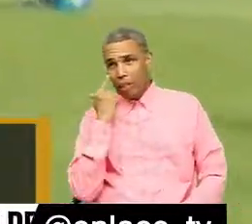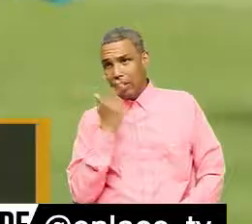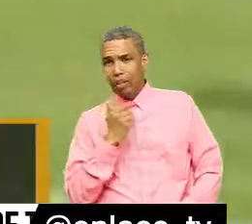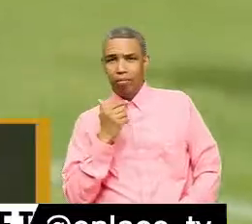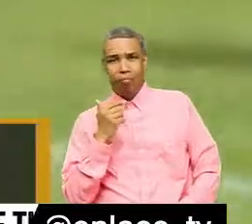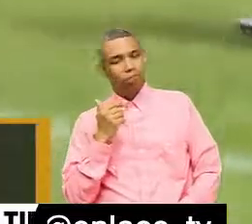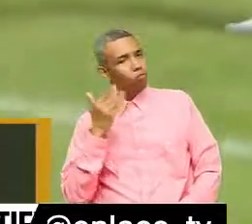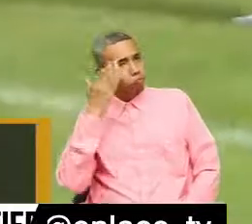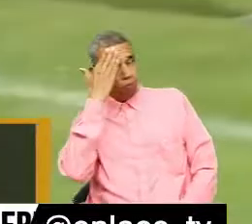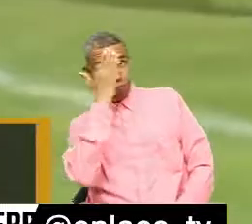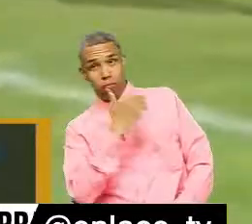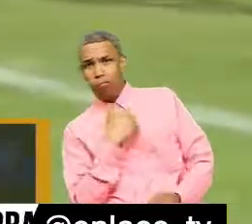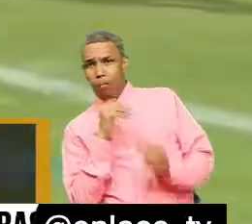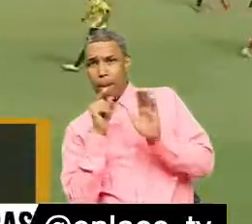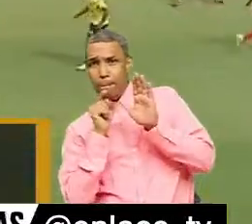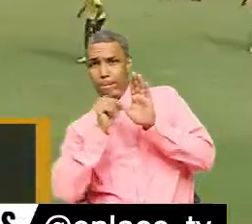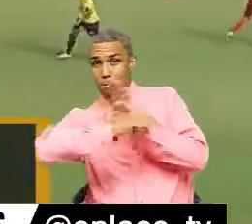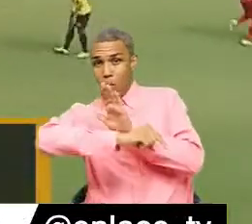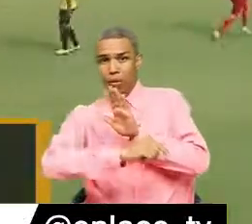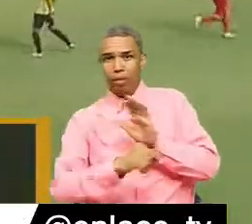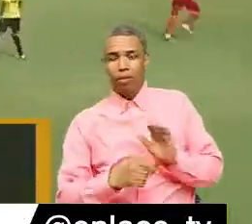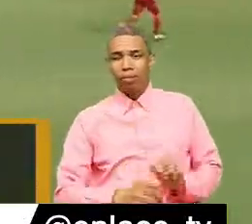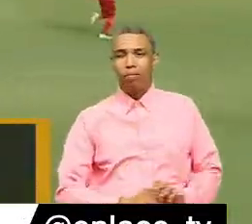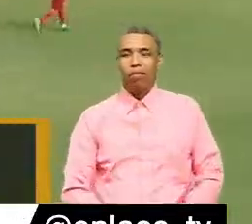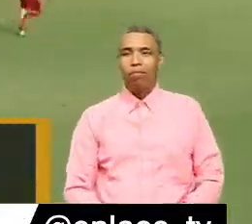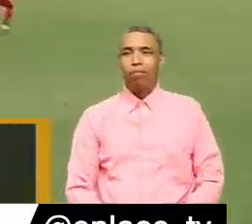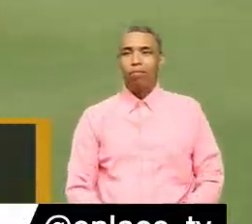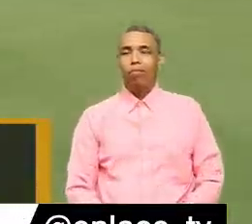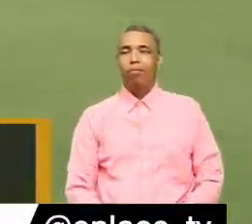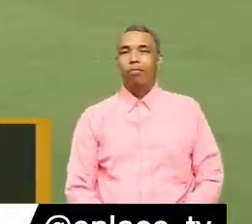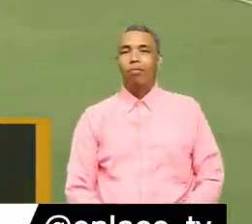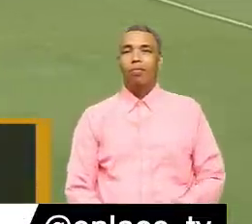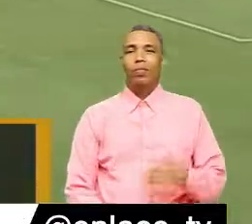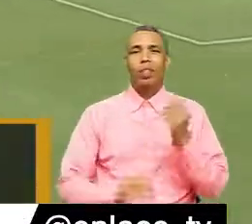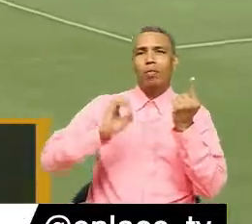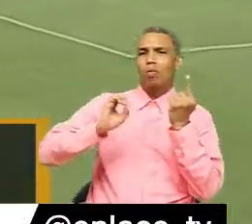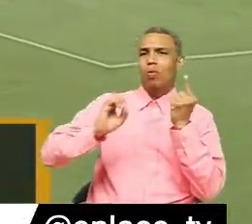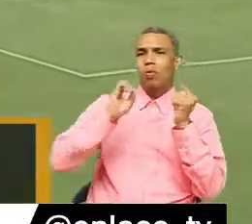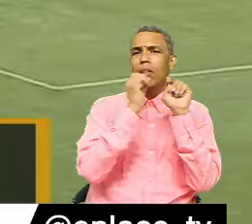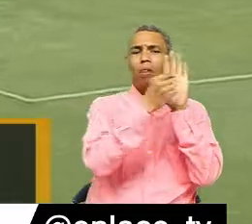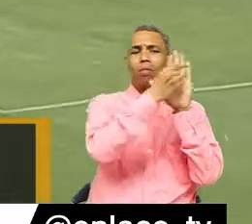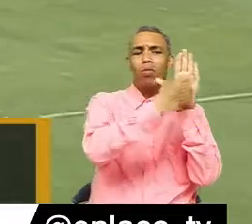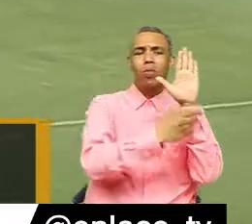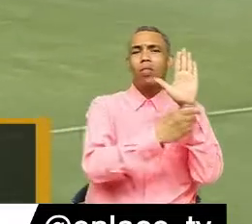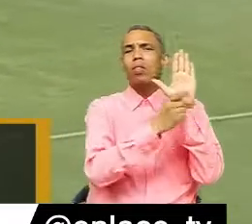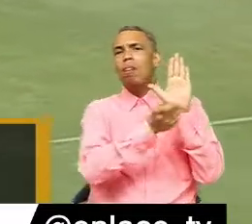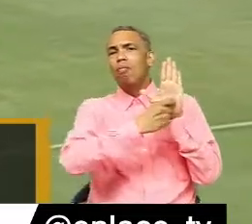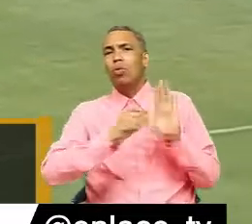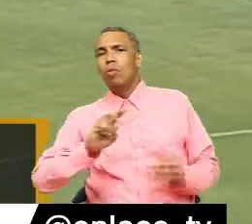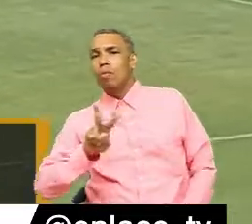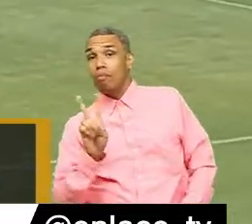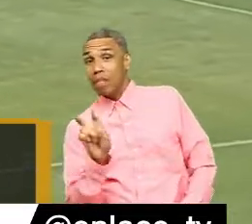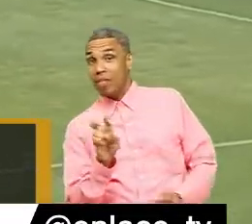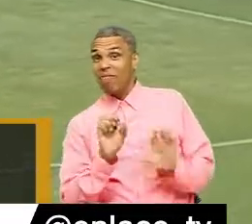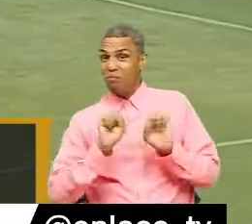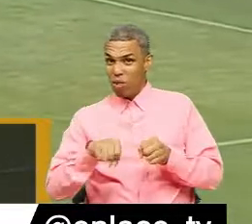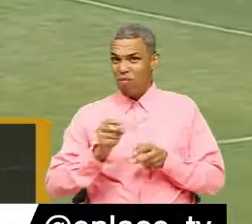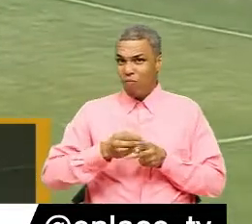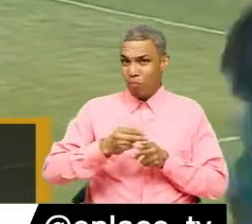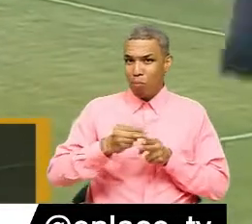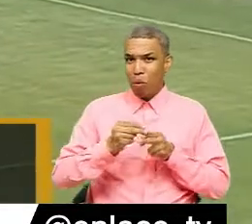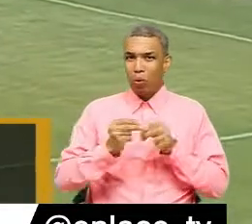el sentido de la pelota, una pelota que iba con rosca hacia afuera. Con este resultado, Alianza Petrolera suma 27 puntos y se mete en la pelea por llegar a los cuadrangulares